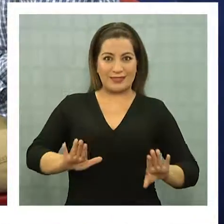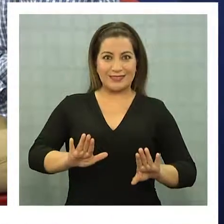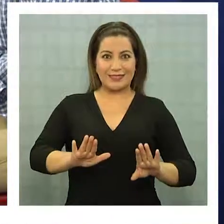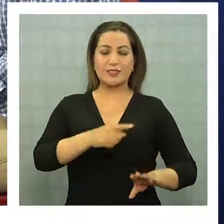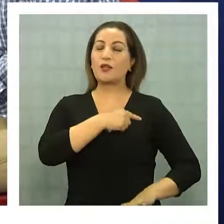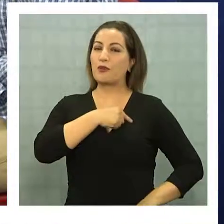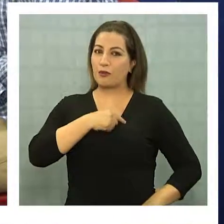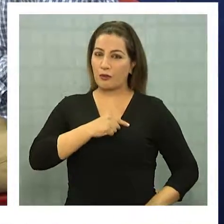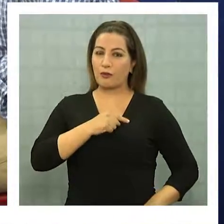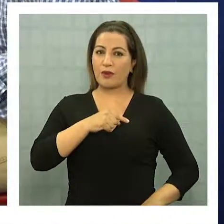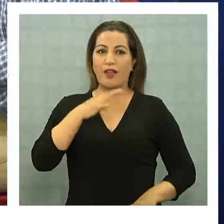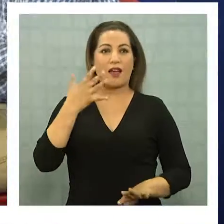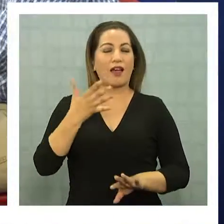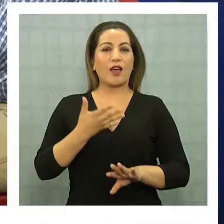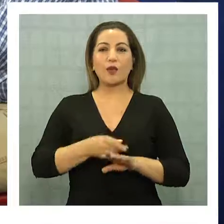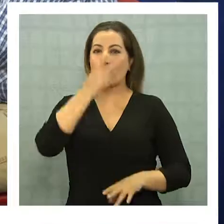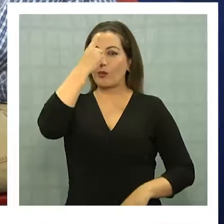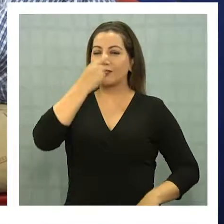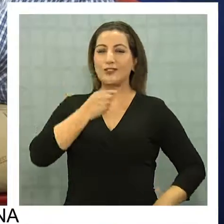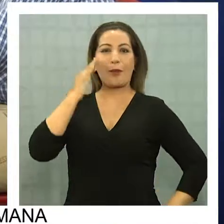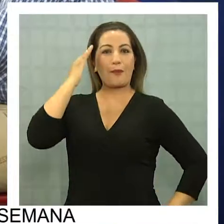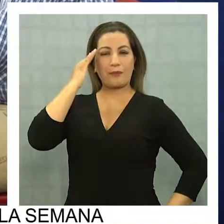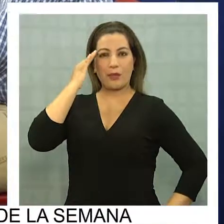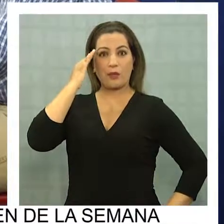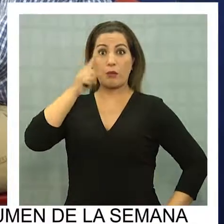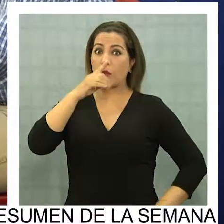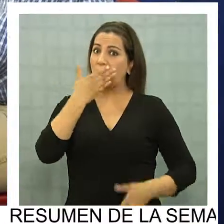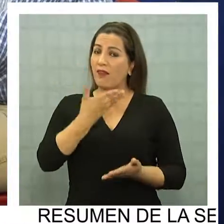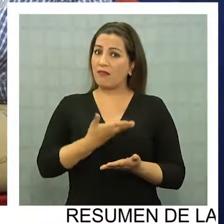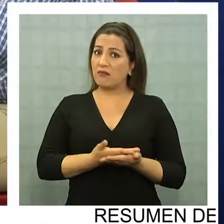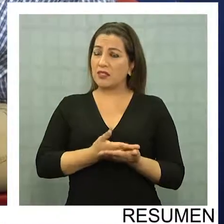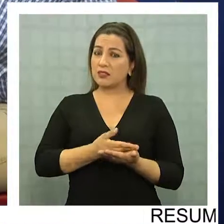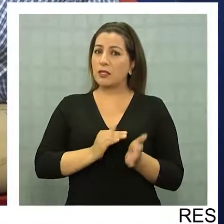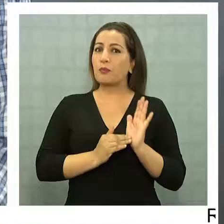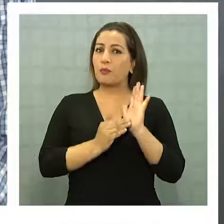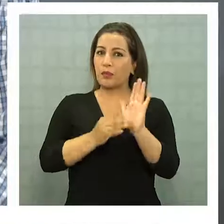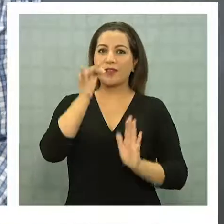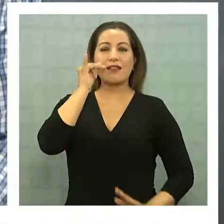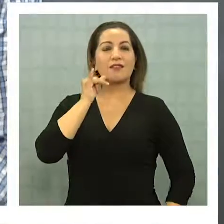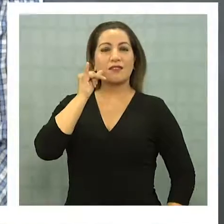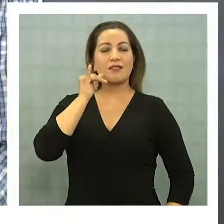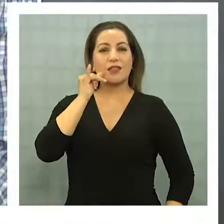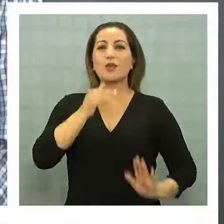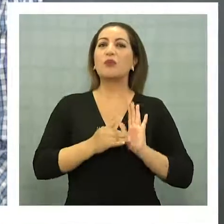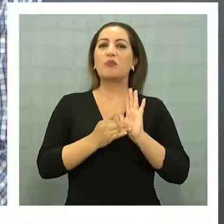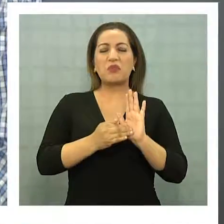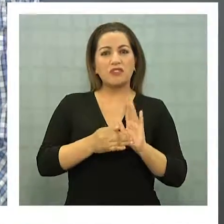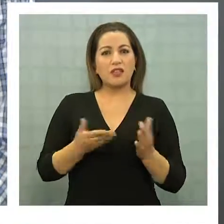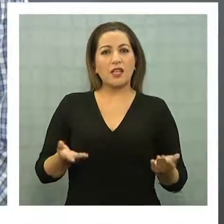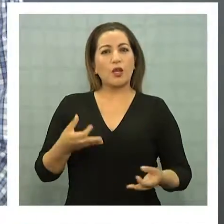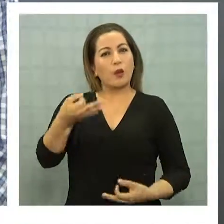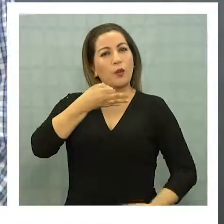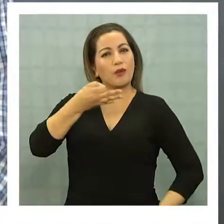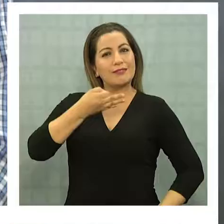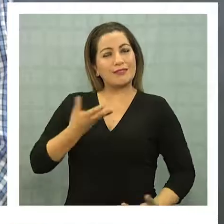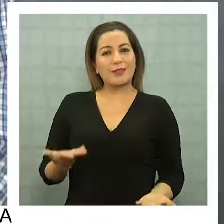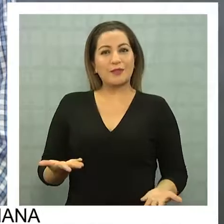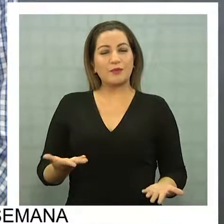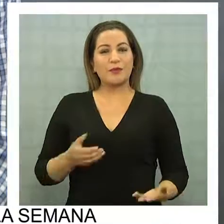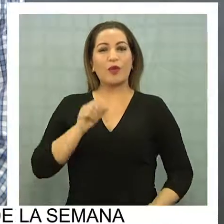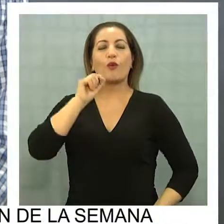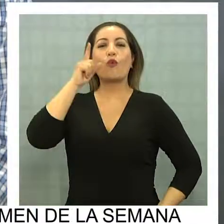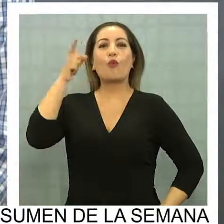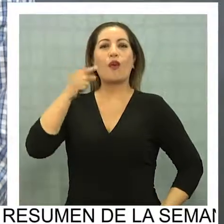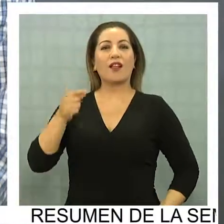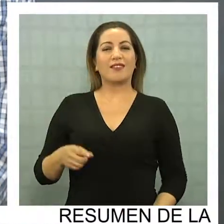es, entiendo, una extensión del Museo de la Memoria. Por primera vez, además, en Iquique, entiendo, una exposición de este tipo. Cuéntanos un poco cuál fue